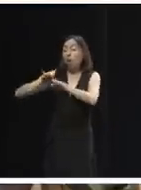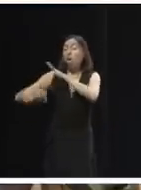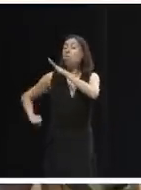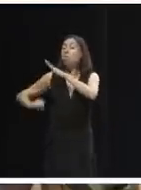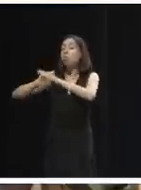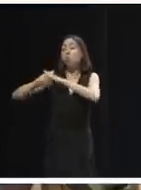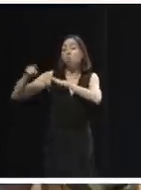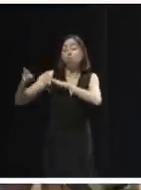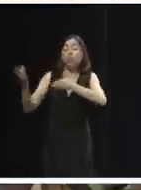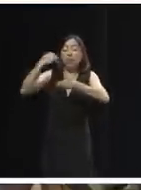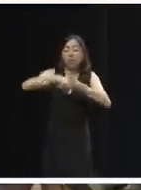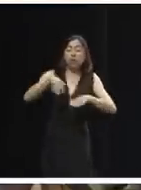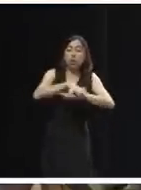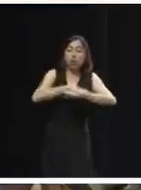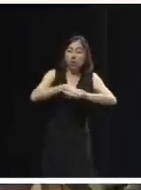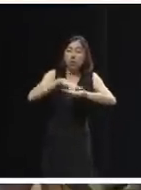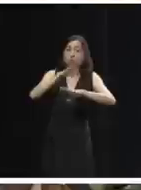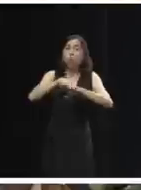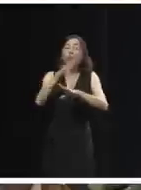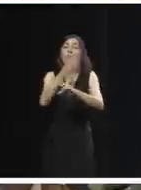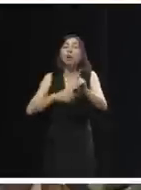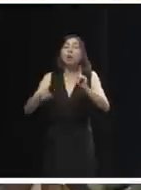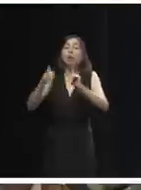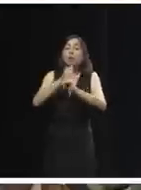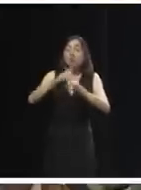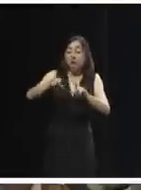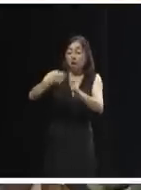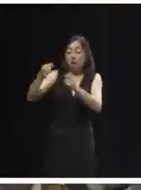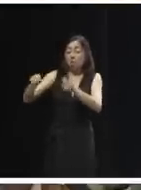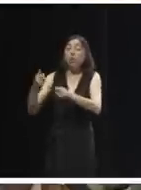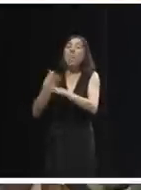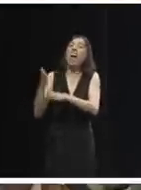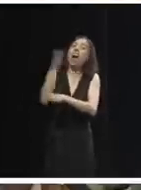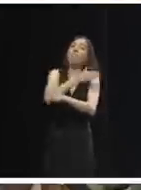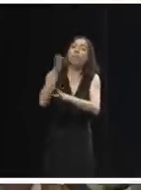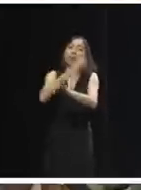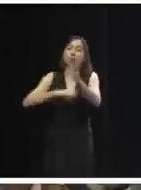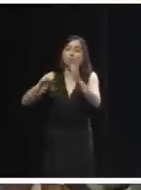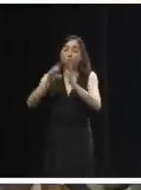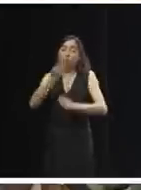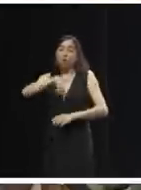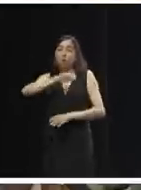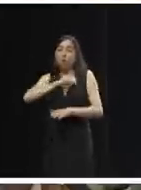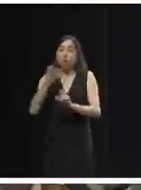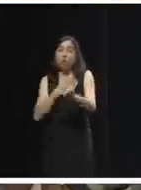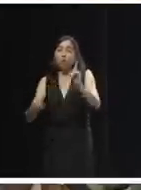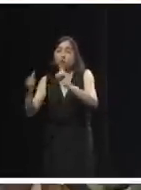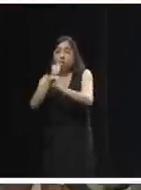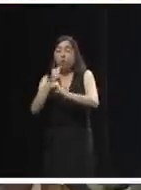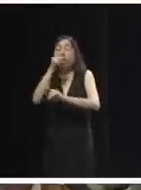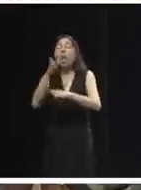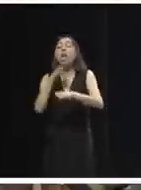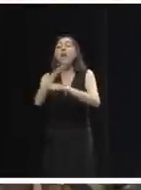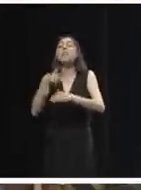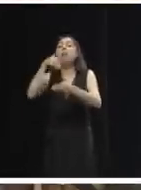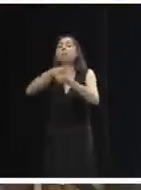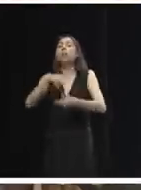para disputar lo que se consiguió en la Constitución española. Salid a votar por vuestro pueblo el 23 de julio. Y